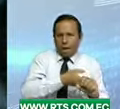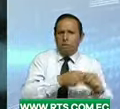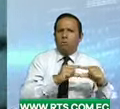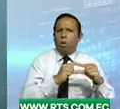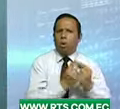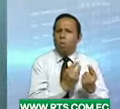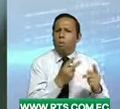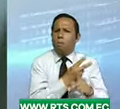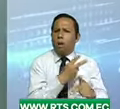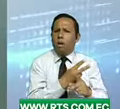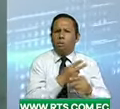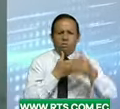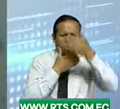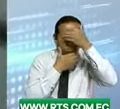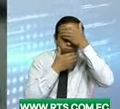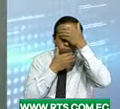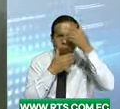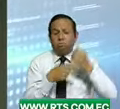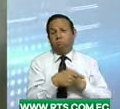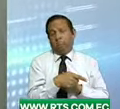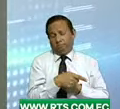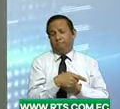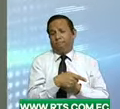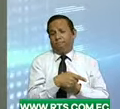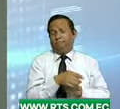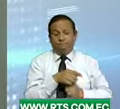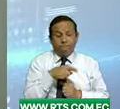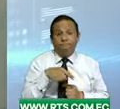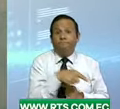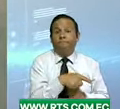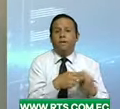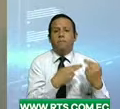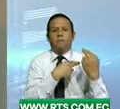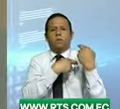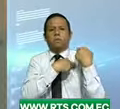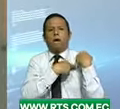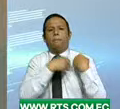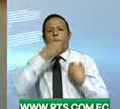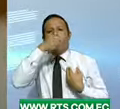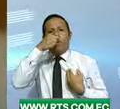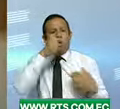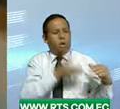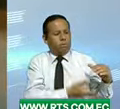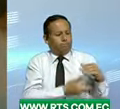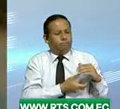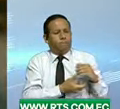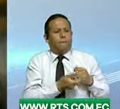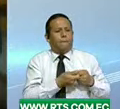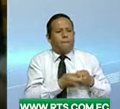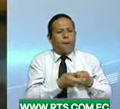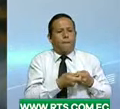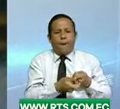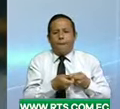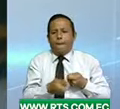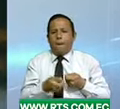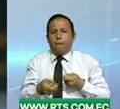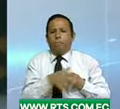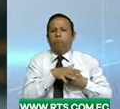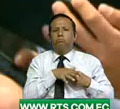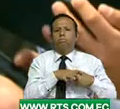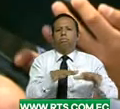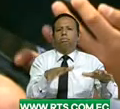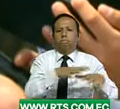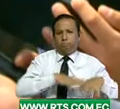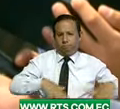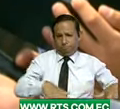una organización terrorista y supuestamente el encargado del tráfico de drogas en las localidades de Pifo y Guayabamba.